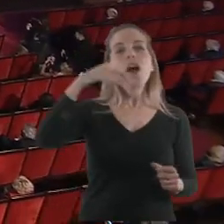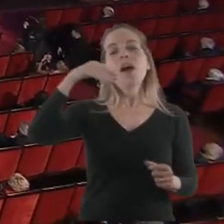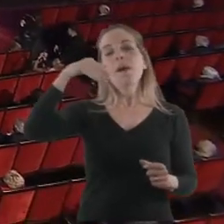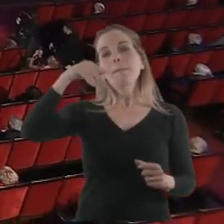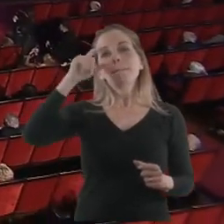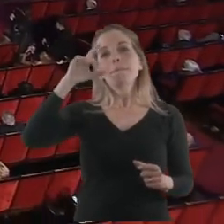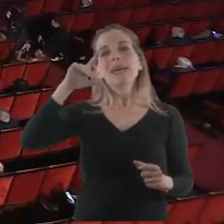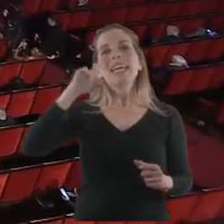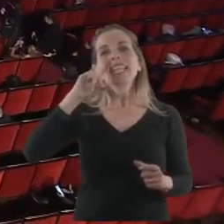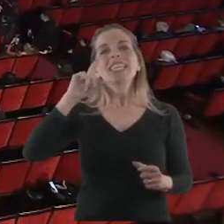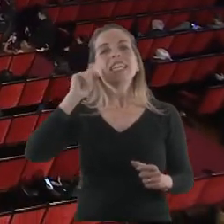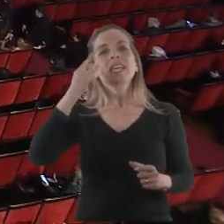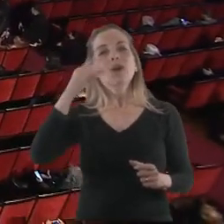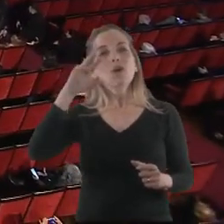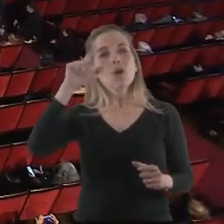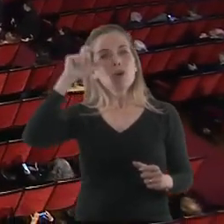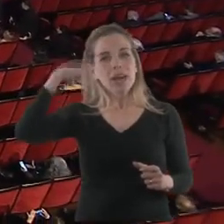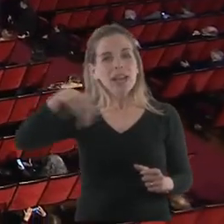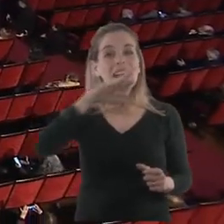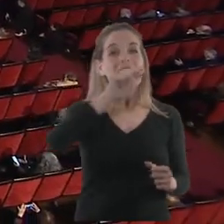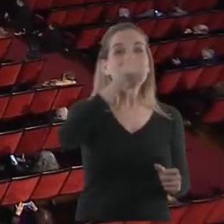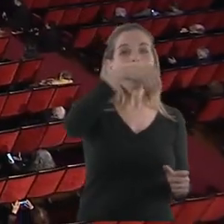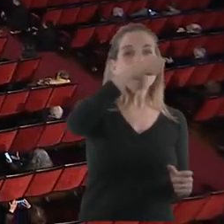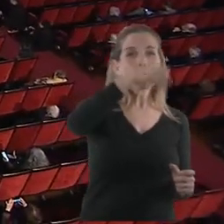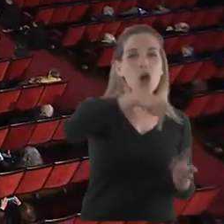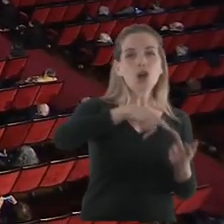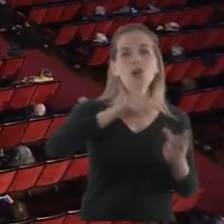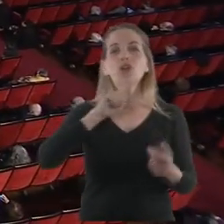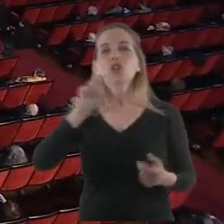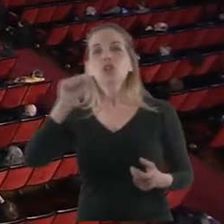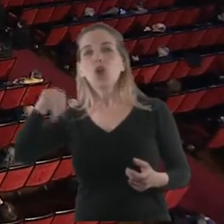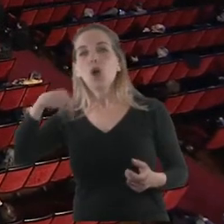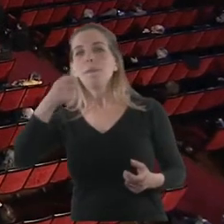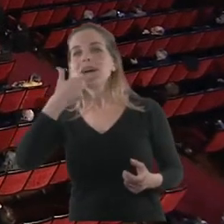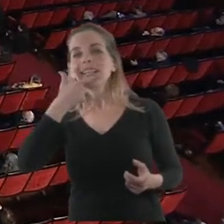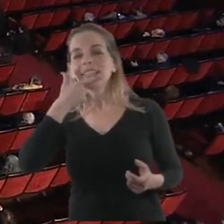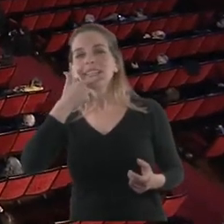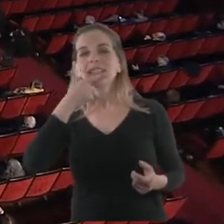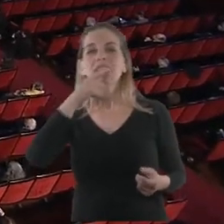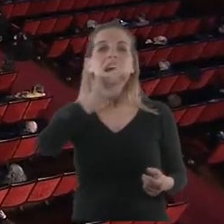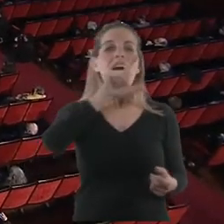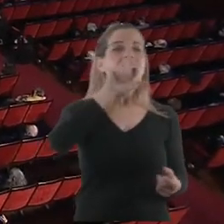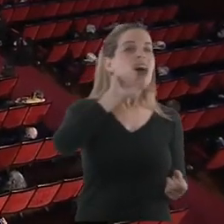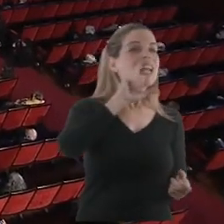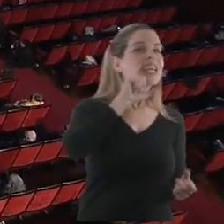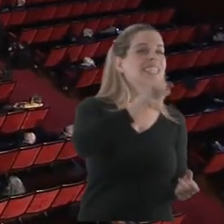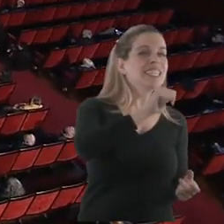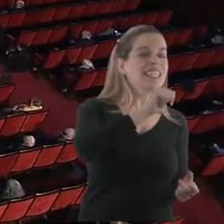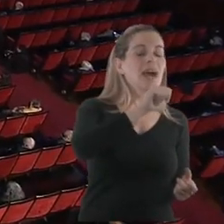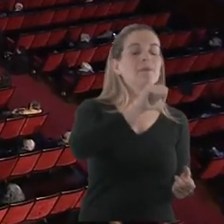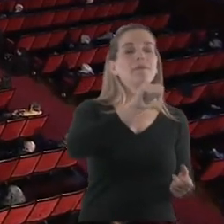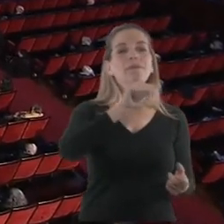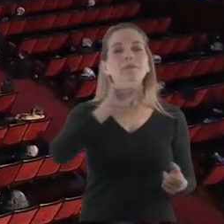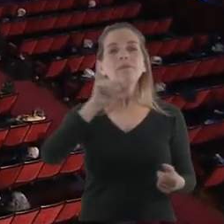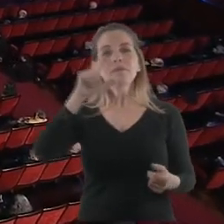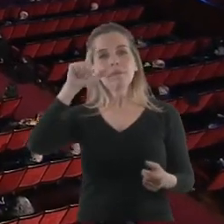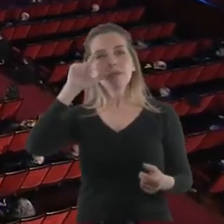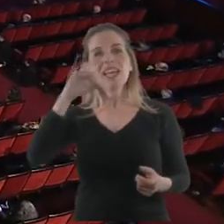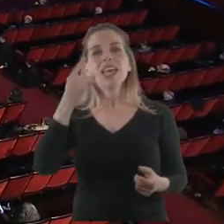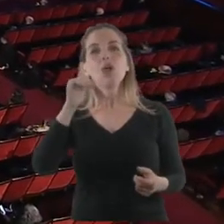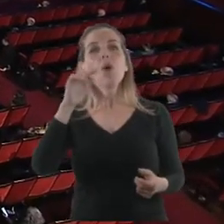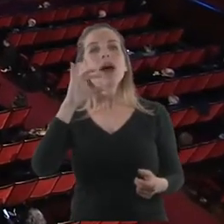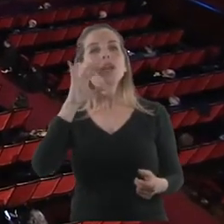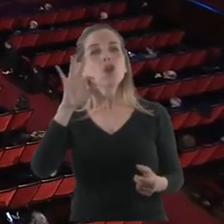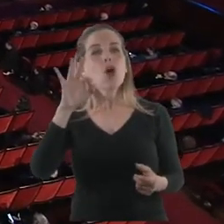Mendiguren, Ramón de Torres, Tomás Alberto del Carril, Alicia Dickenstein, Eduardo